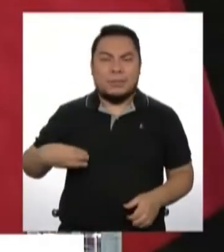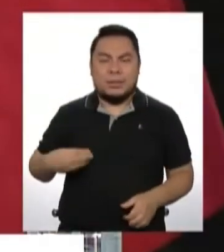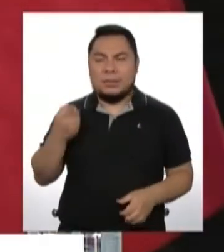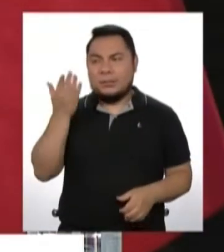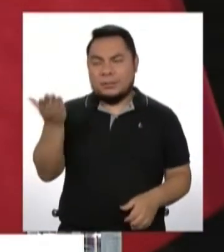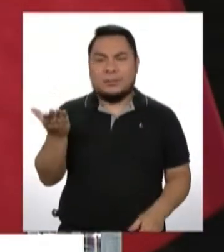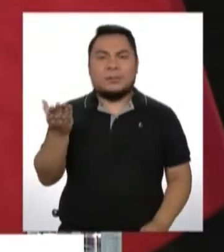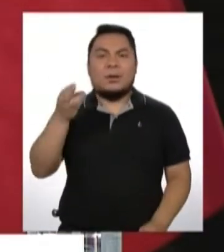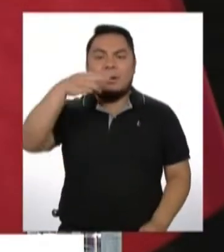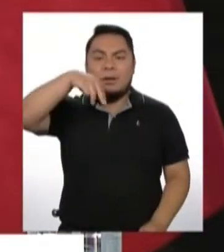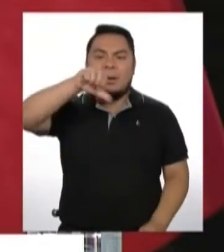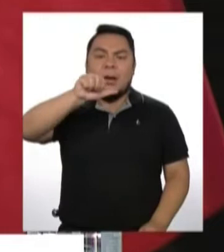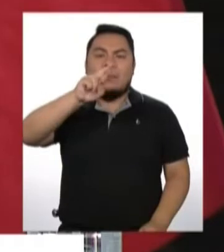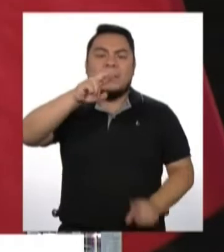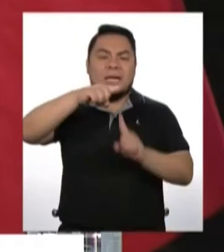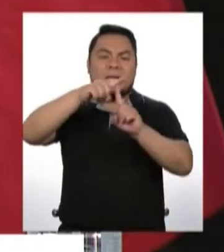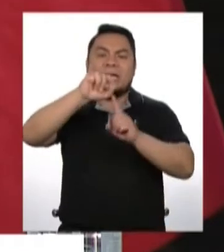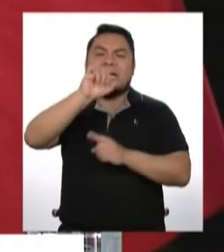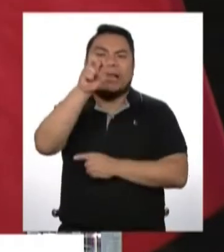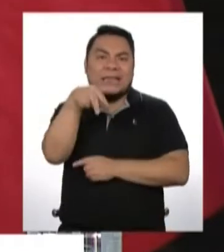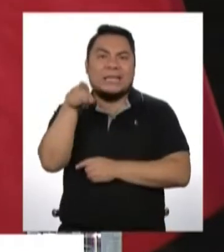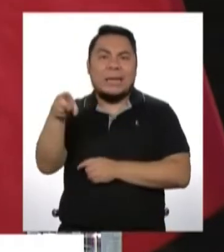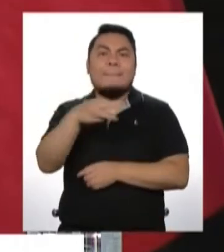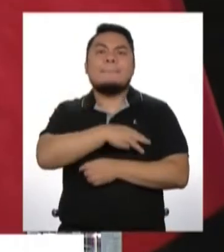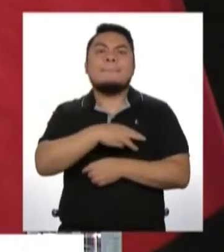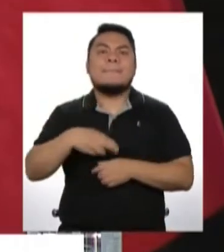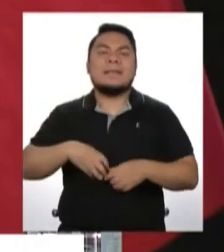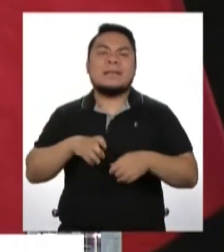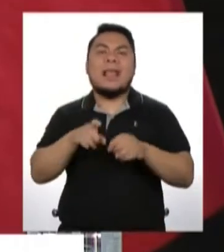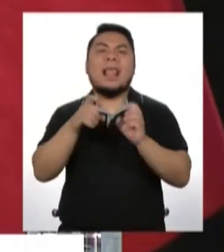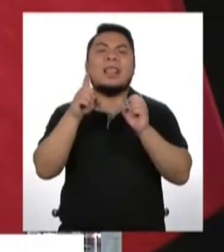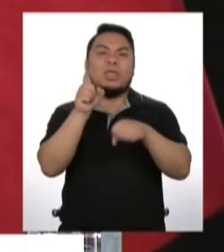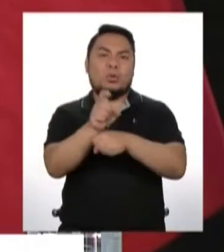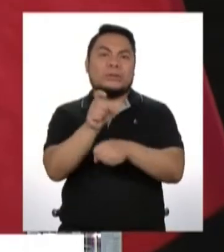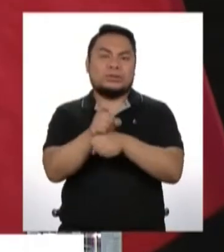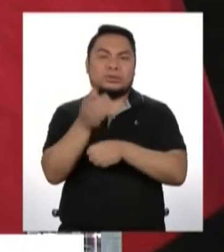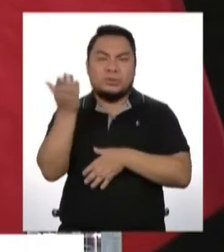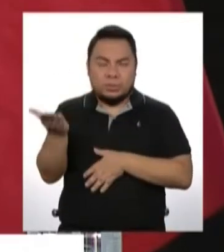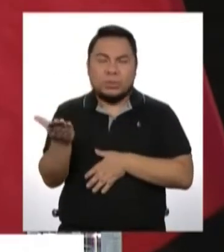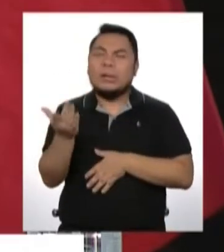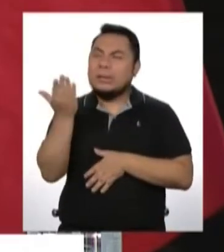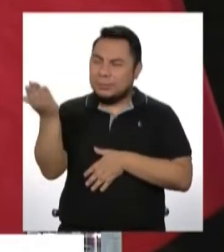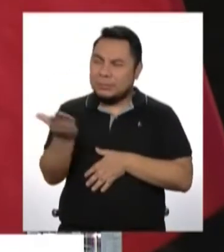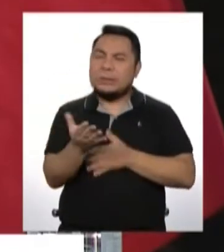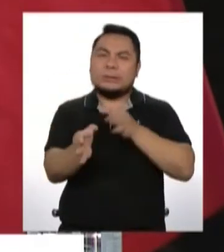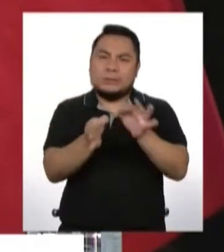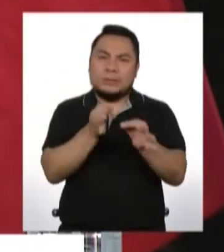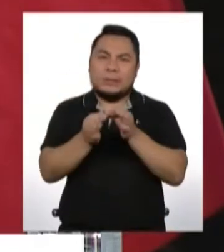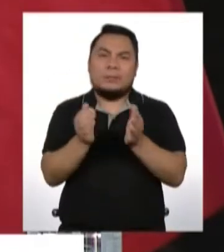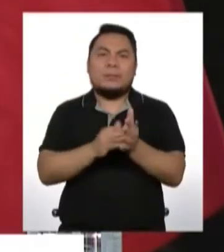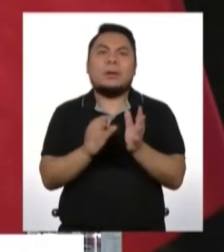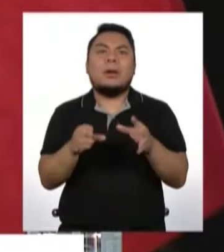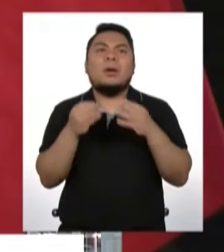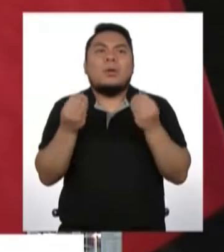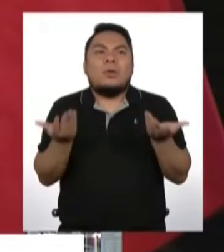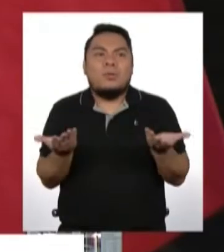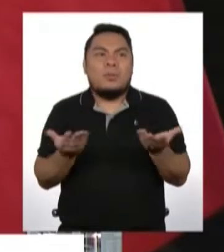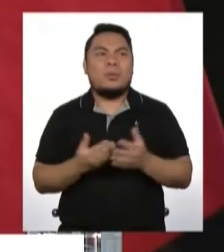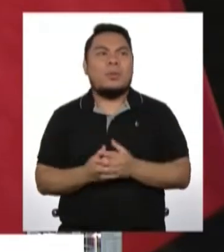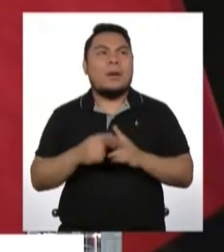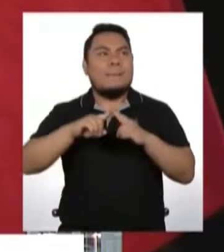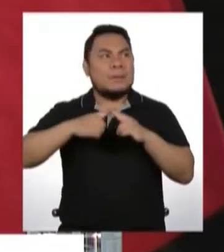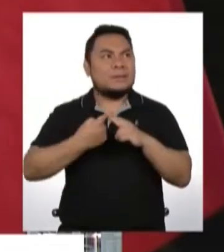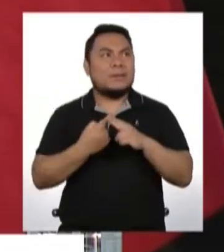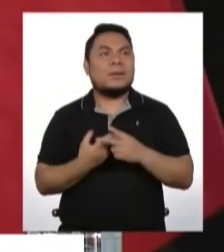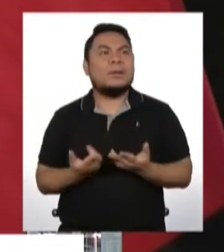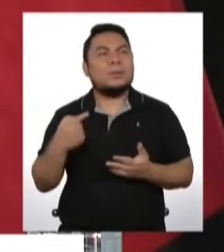ministro de Educación, nos pueda dar un poco más de información, cómo hemos empezado y qué perspectivas tenemos